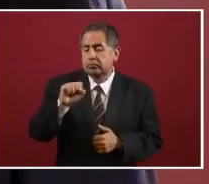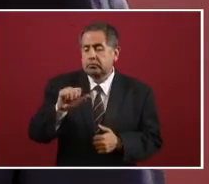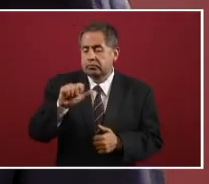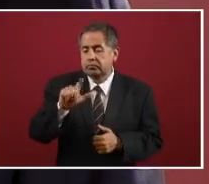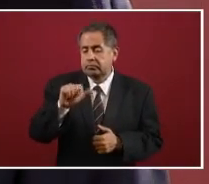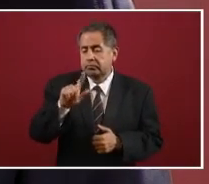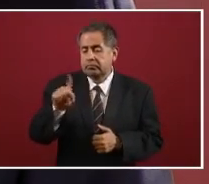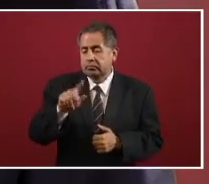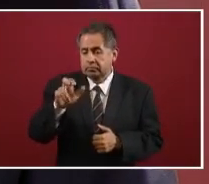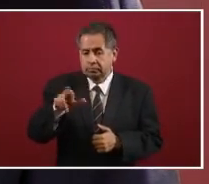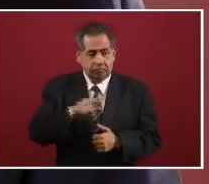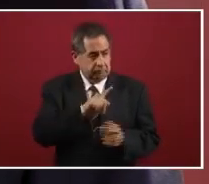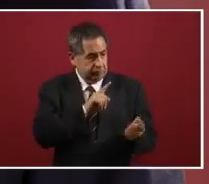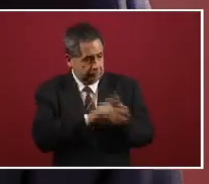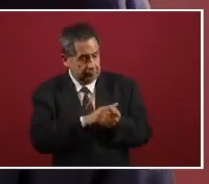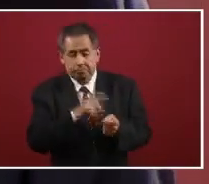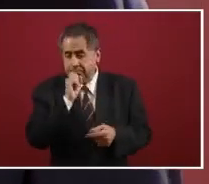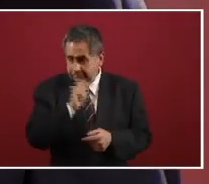precisamente,